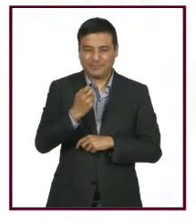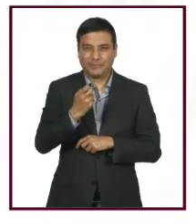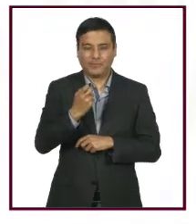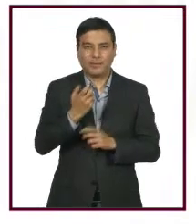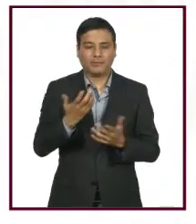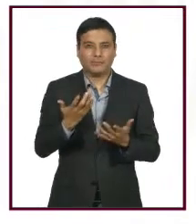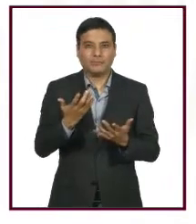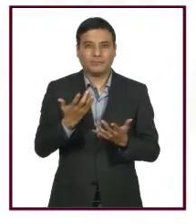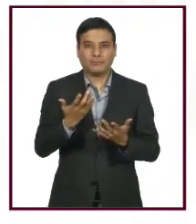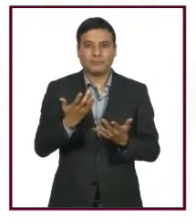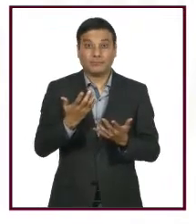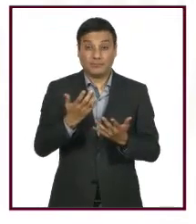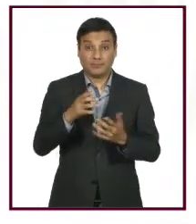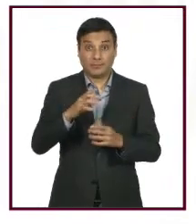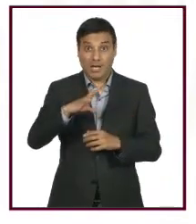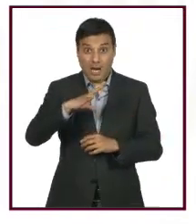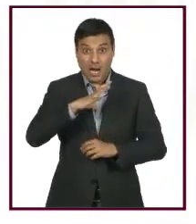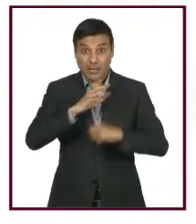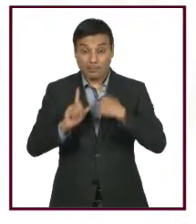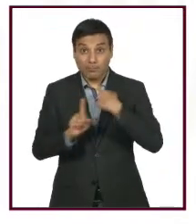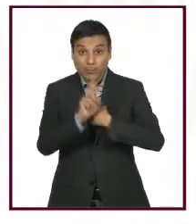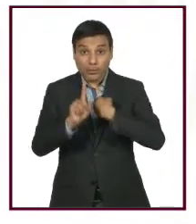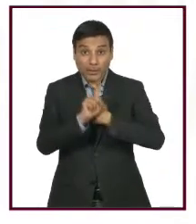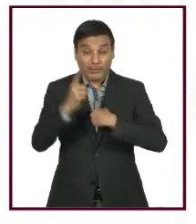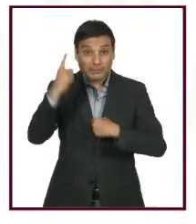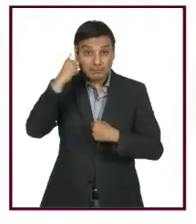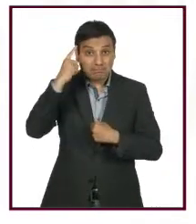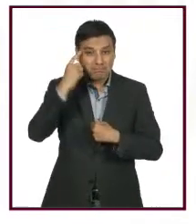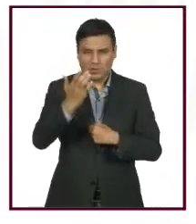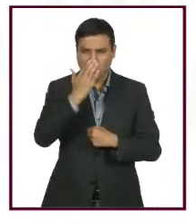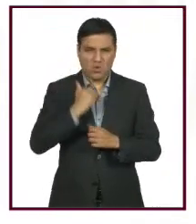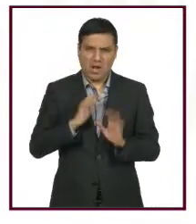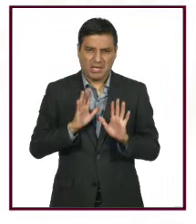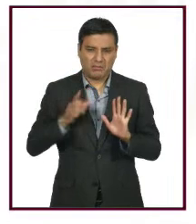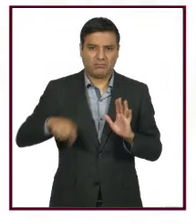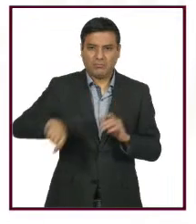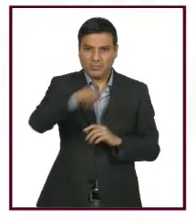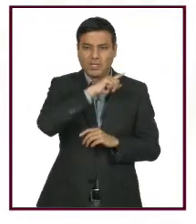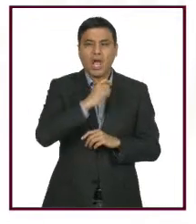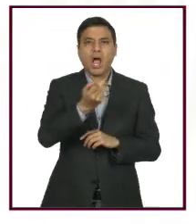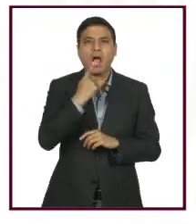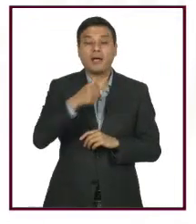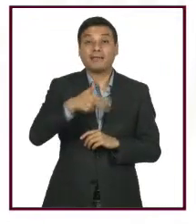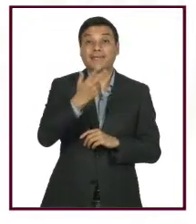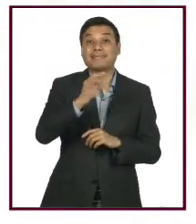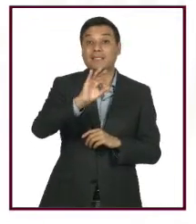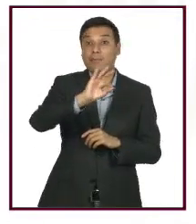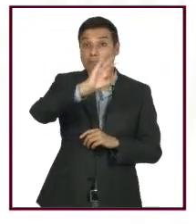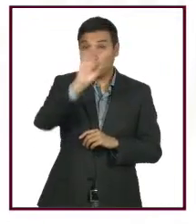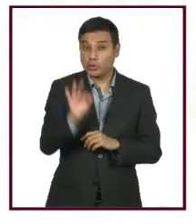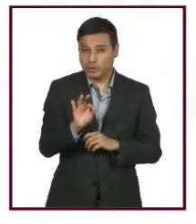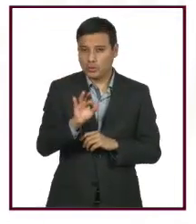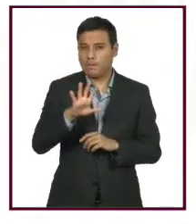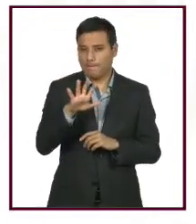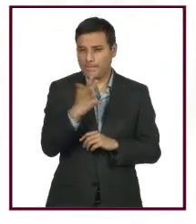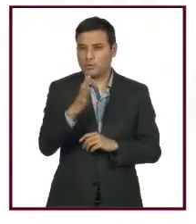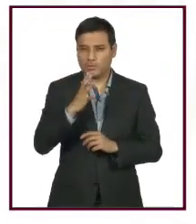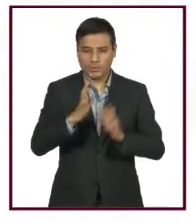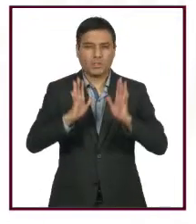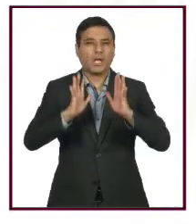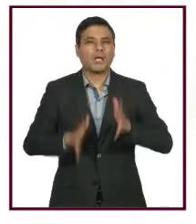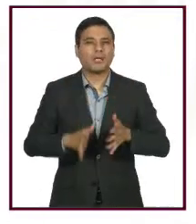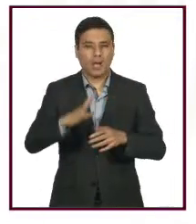diagnóstico psiquiátrico previo y que han consumido la metanfetamina, 13% aproximadamente han llegado a